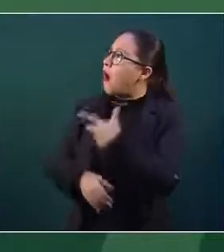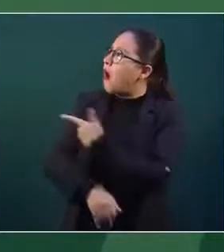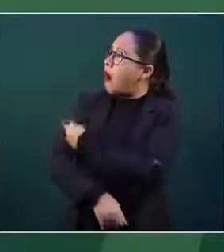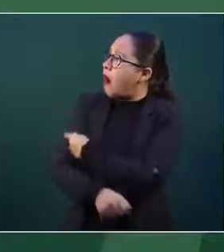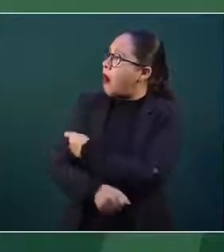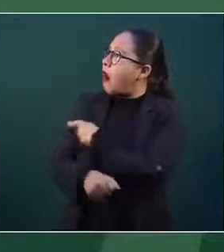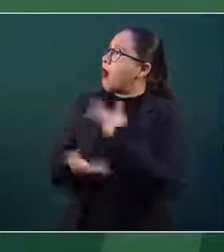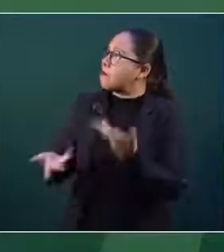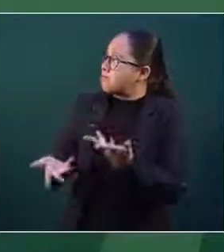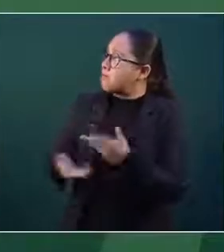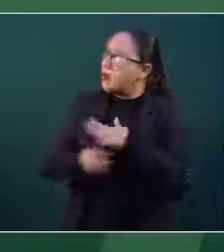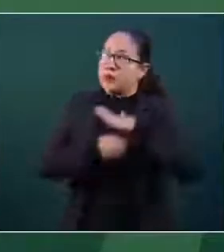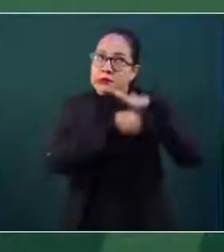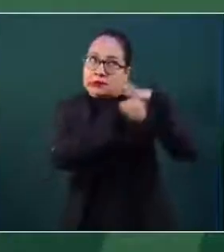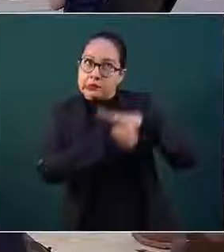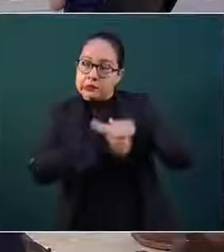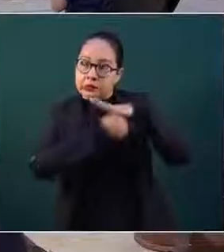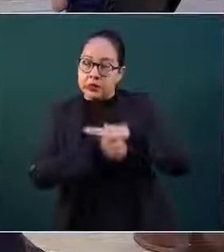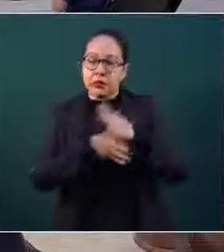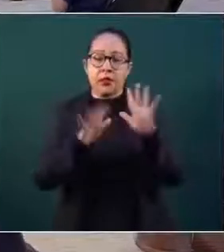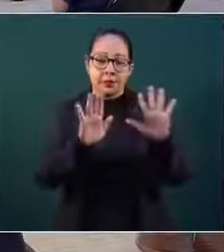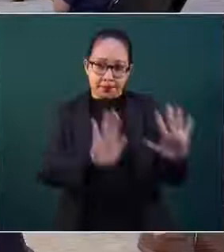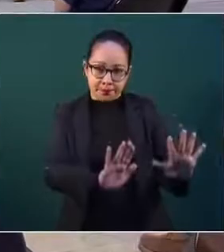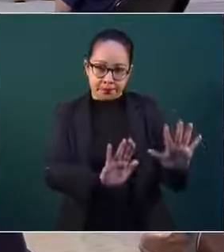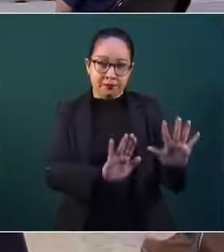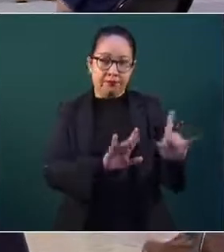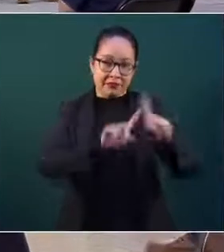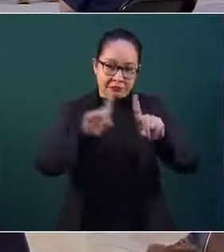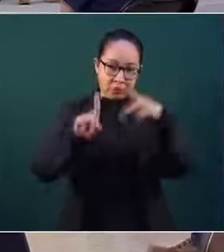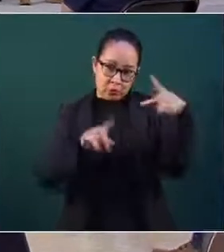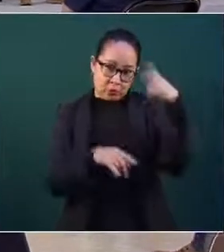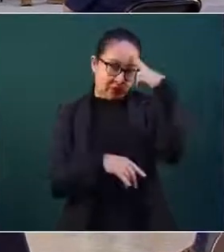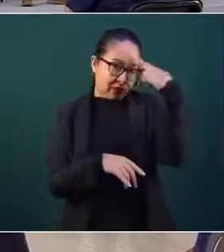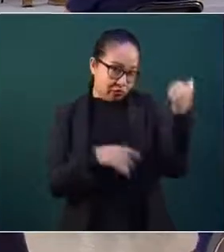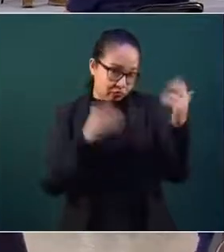vacunara con distintos argumentos